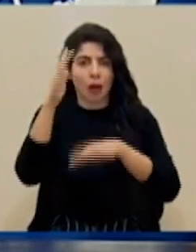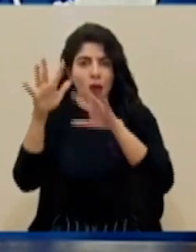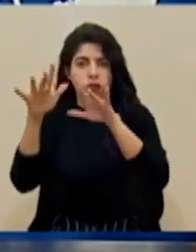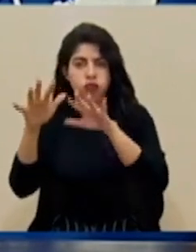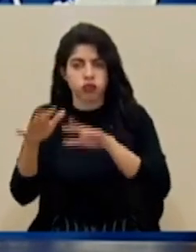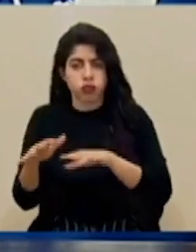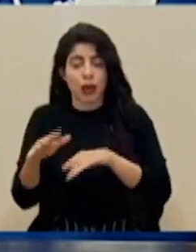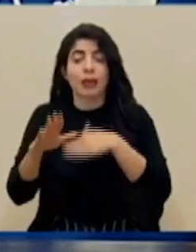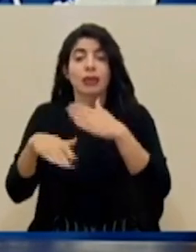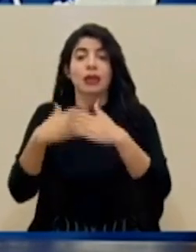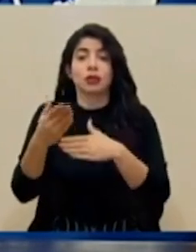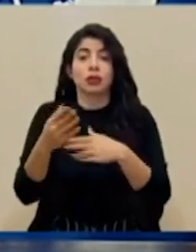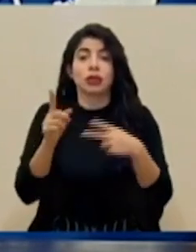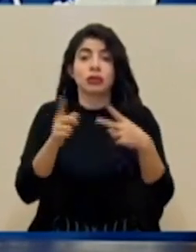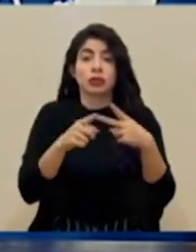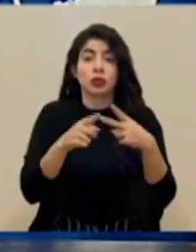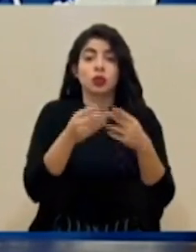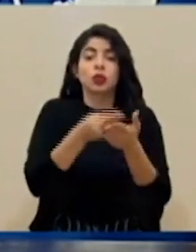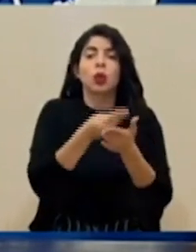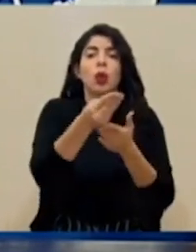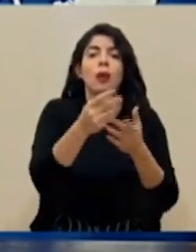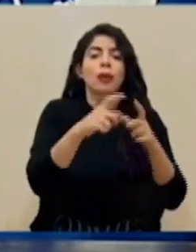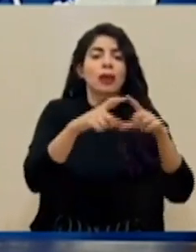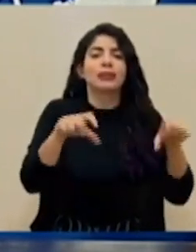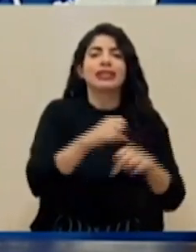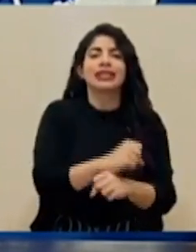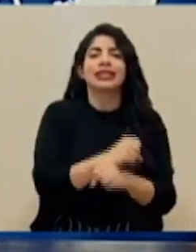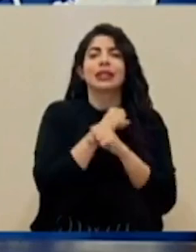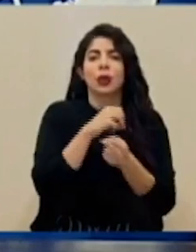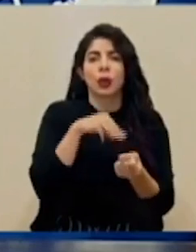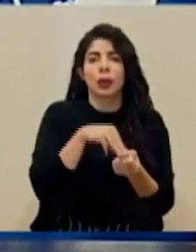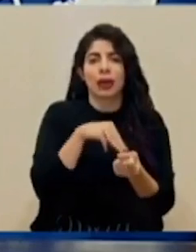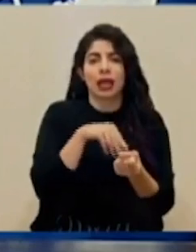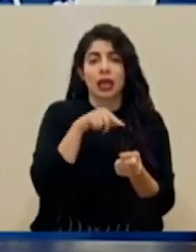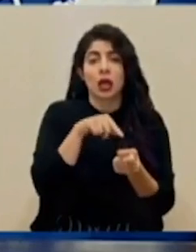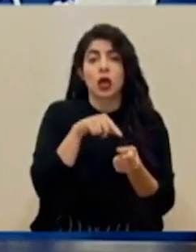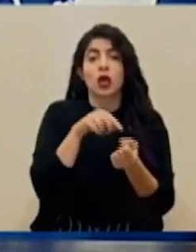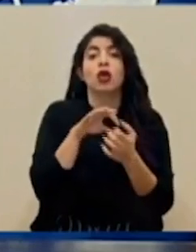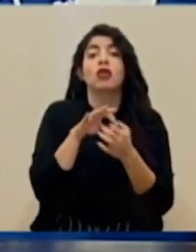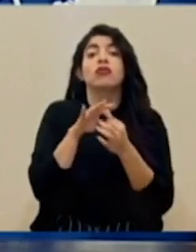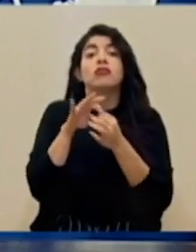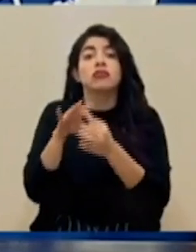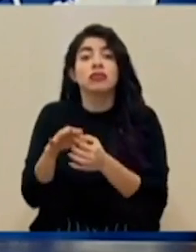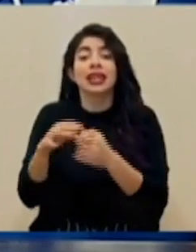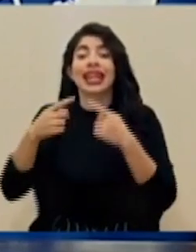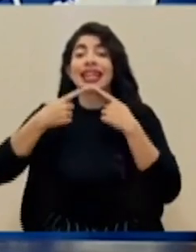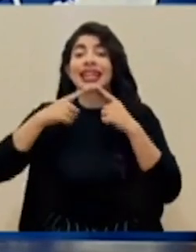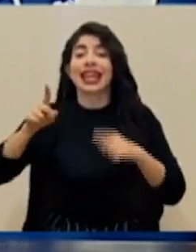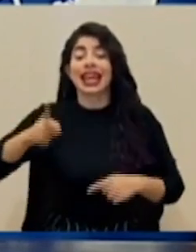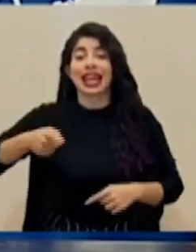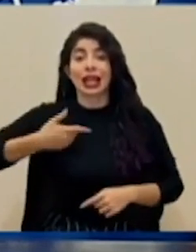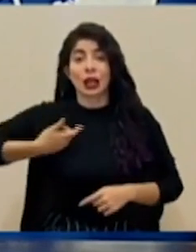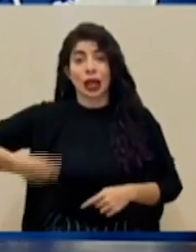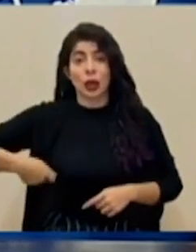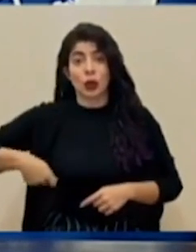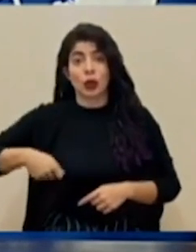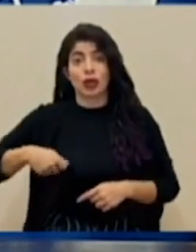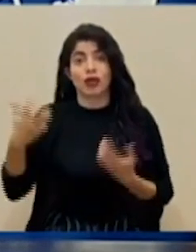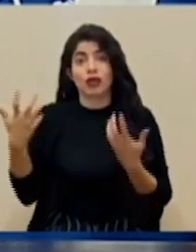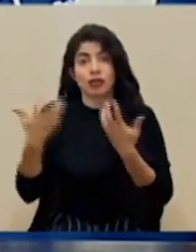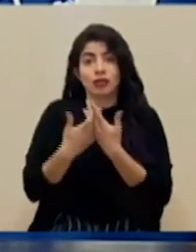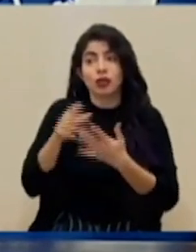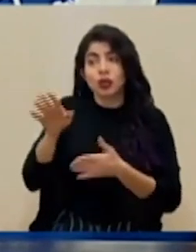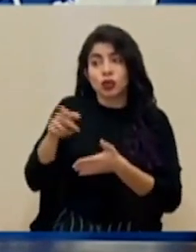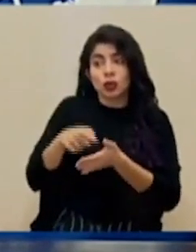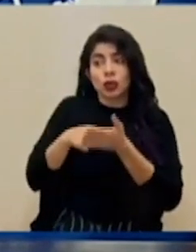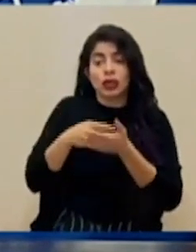demostrar un seguro médico que cumpla con los parámetros establecidos vía decreto ejecutivo. También deseo aclarar,